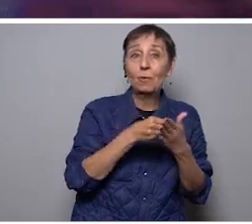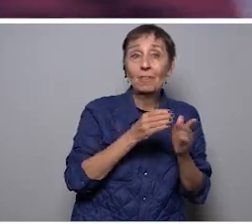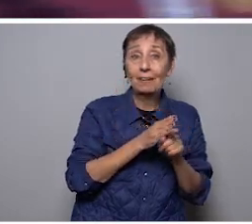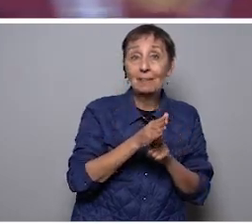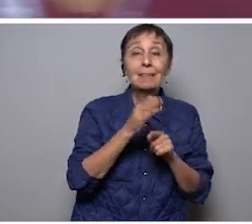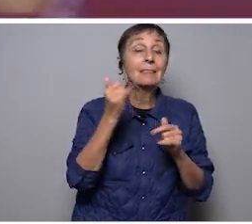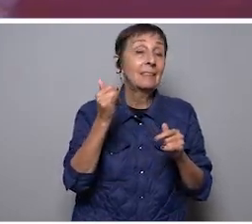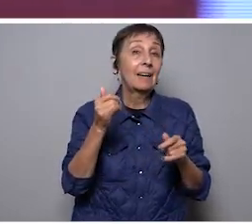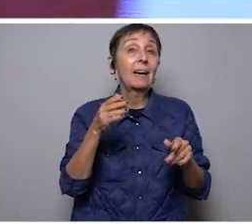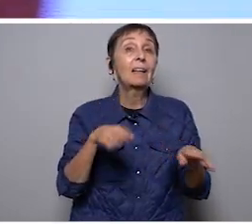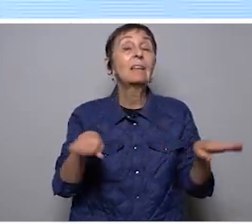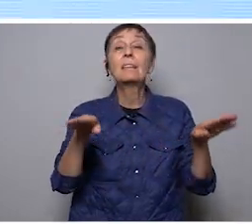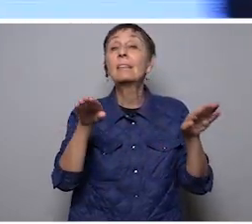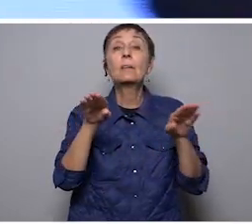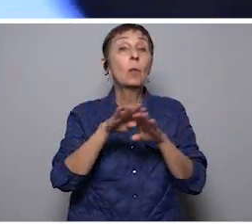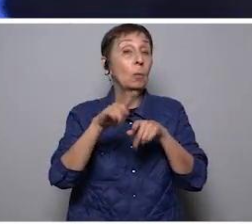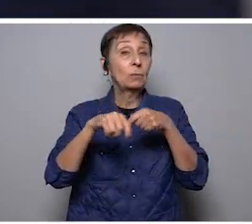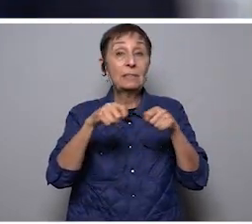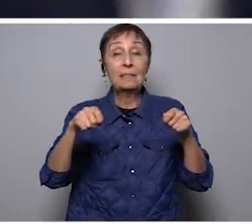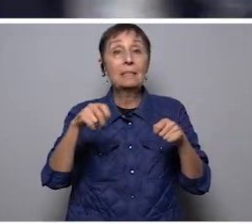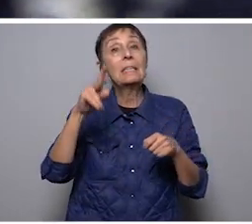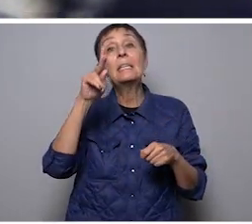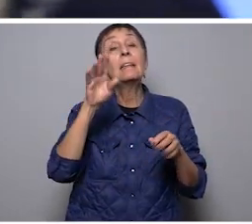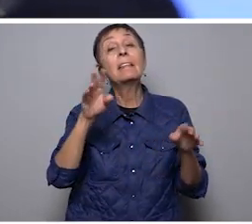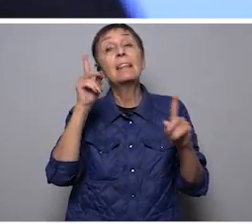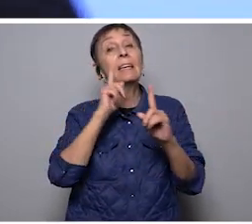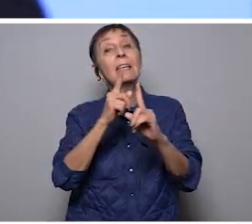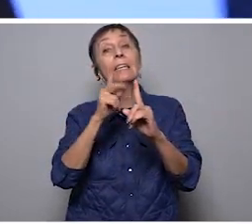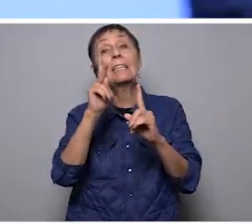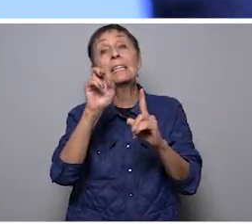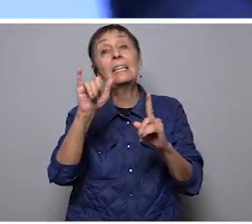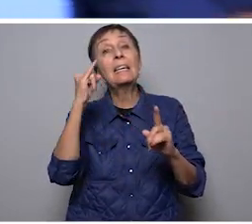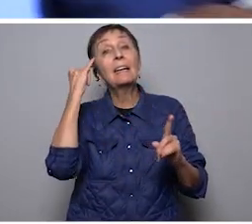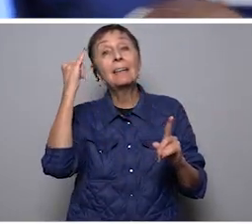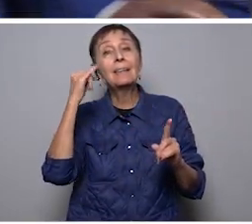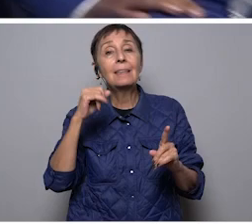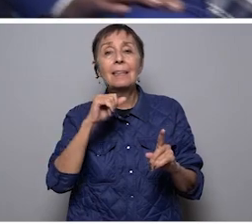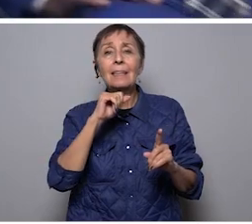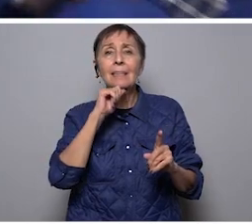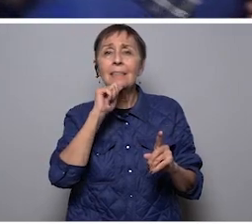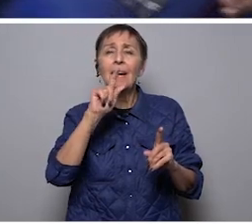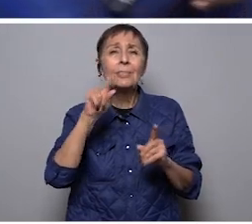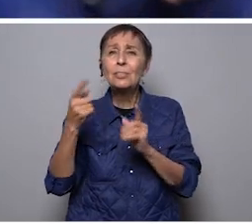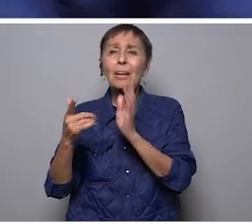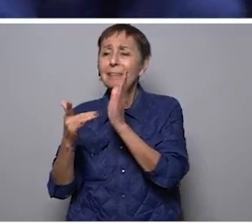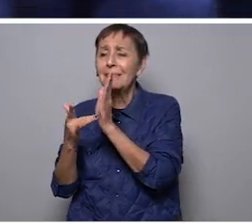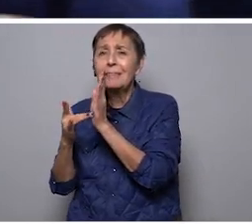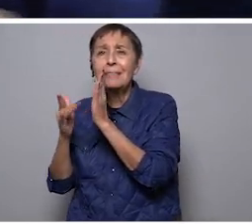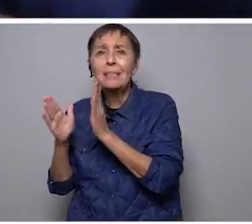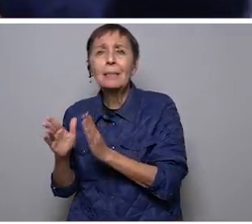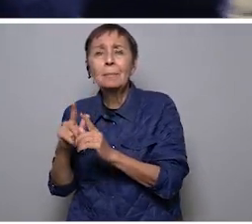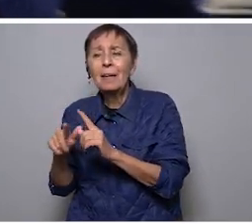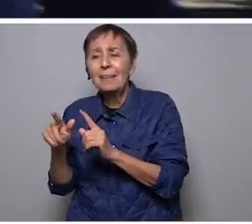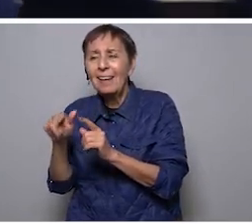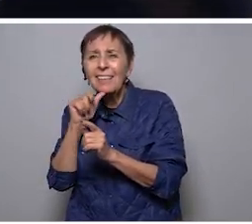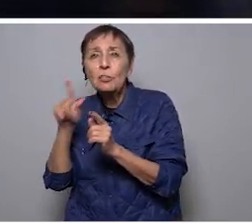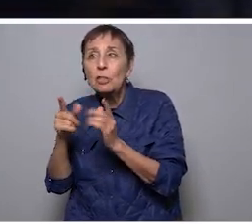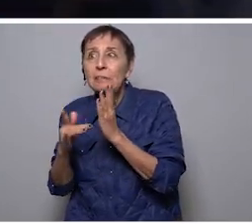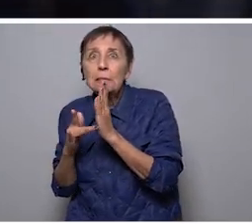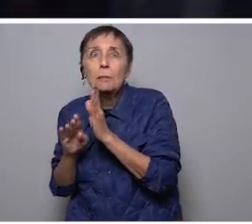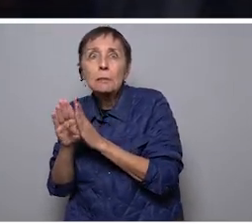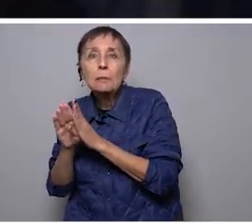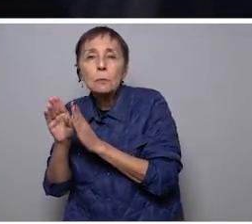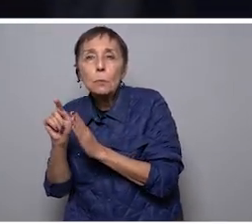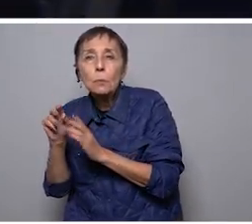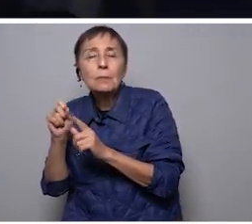clave es que eh No solo son técnicos Este es un proceso de de Innovación inovación código abierto